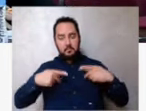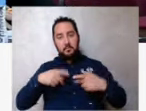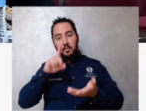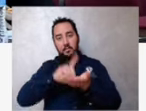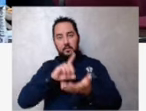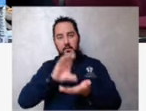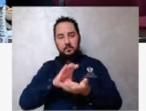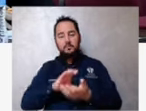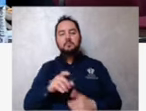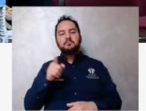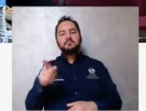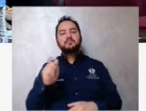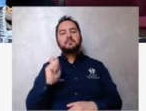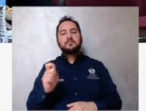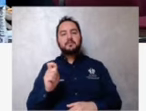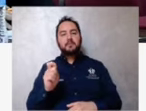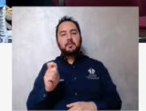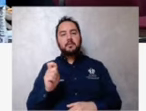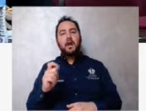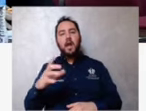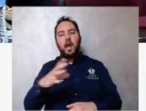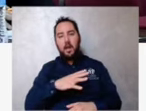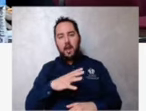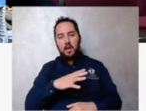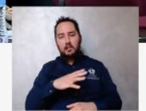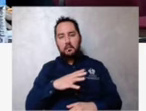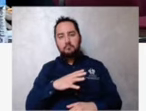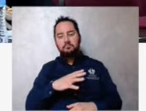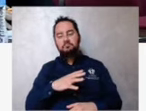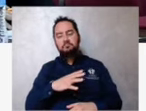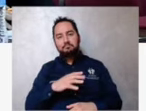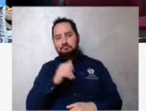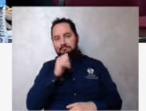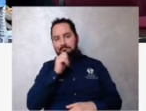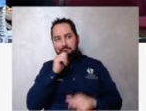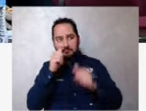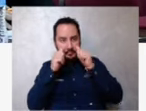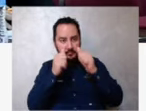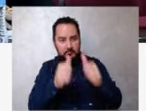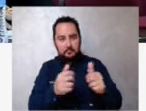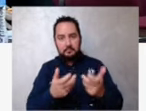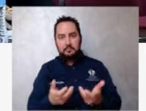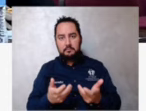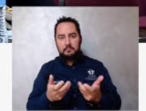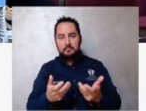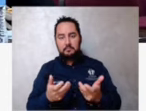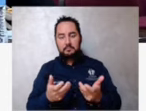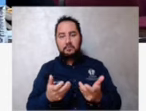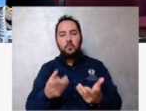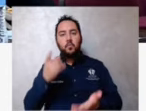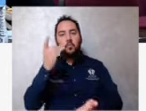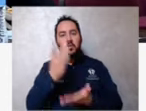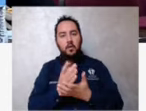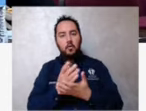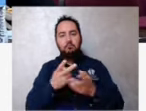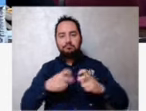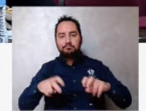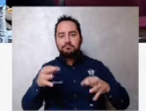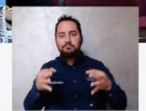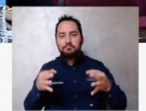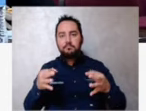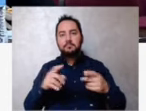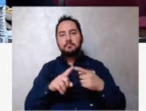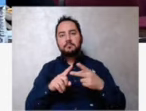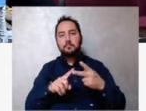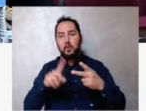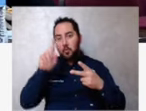discapacidad, se plantea por una parte reiterarlo como inatendible únicamente por lo que hace a las magistraturas del tribunal, así como las